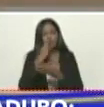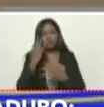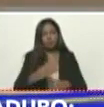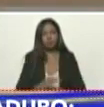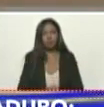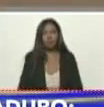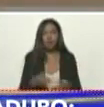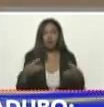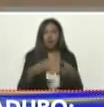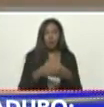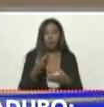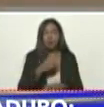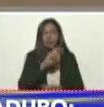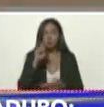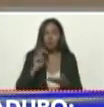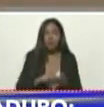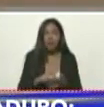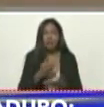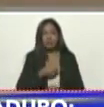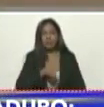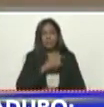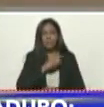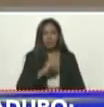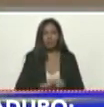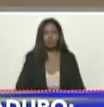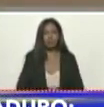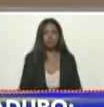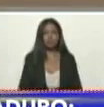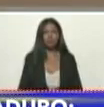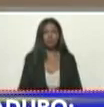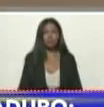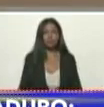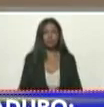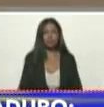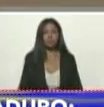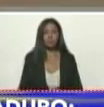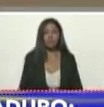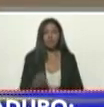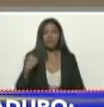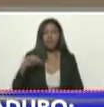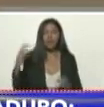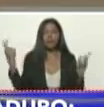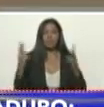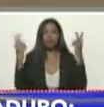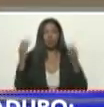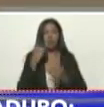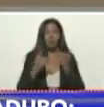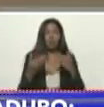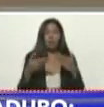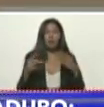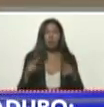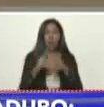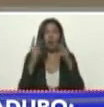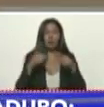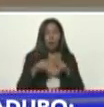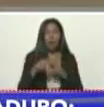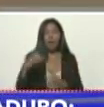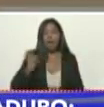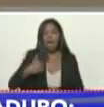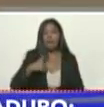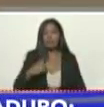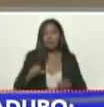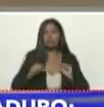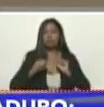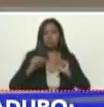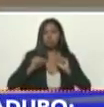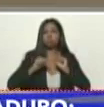a la Selección Nacional de Baloncesto de España. Tuvieron una victoria en el juego final contra Argentina, que Argentina venía